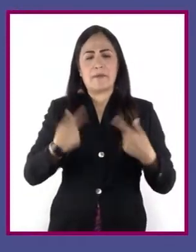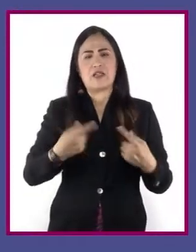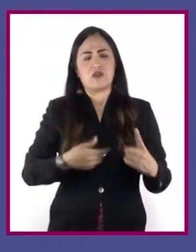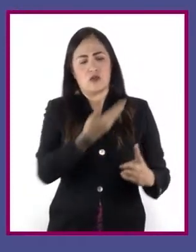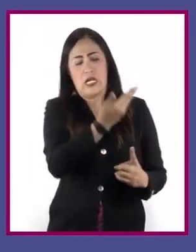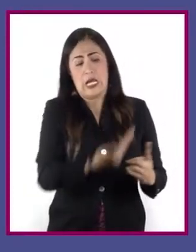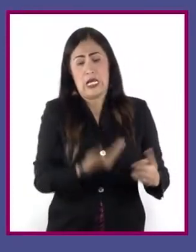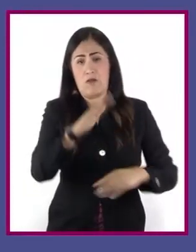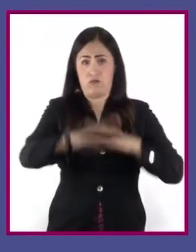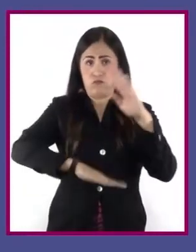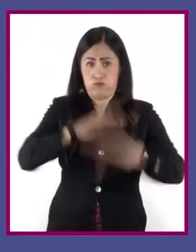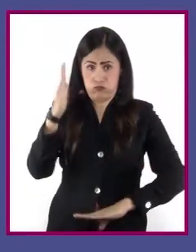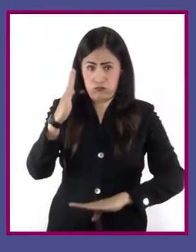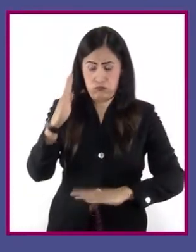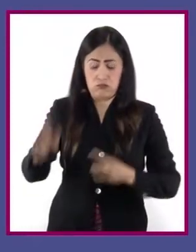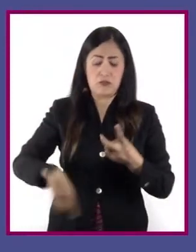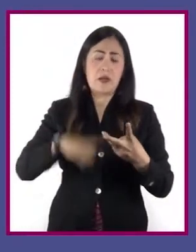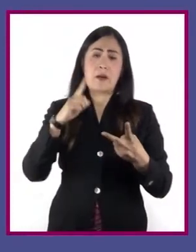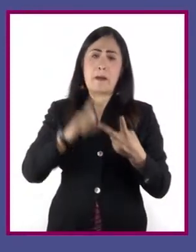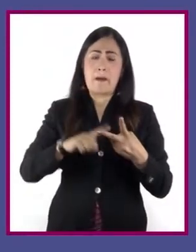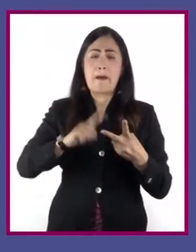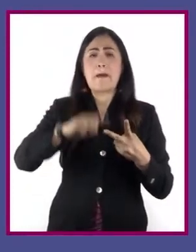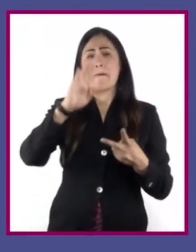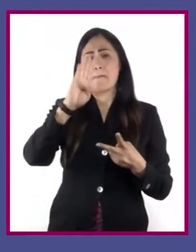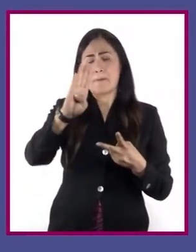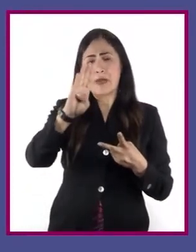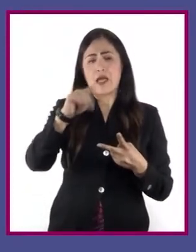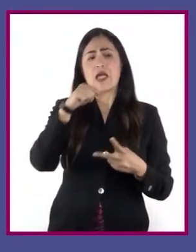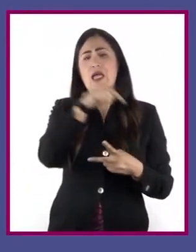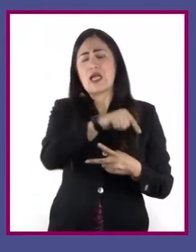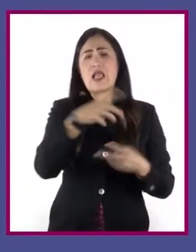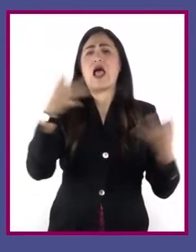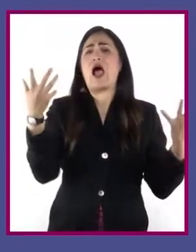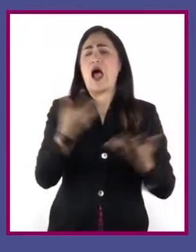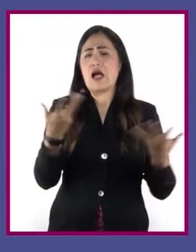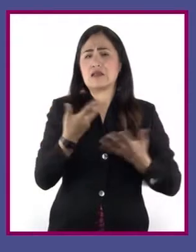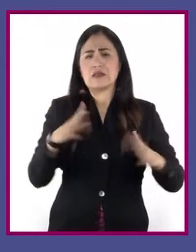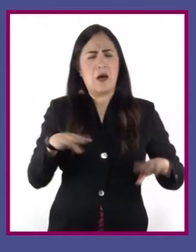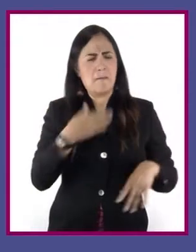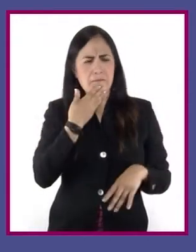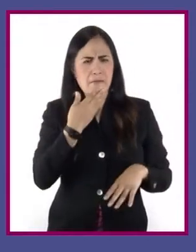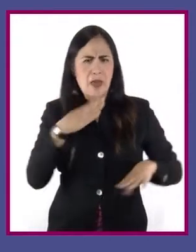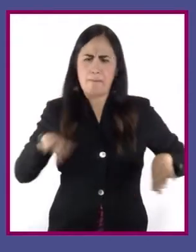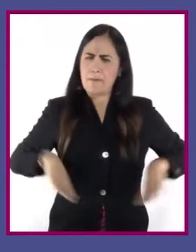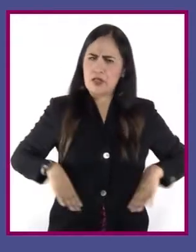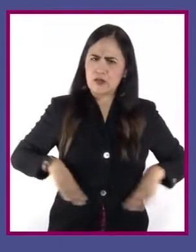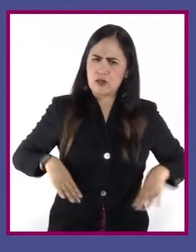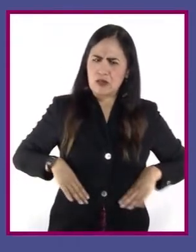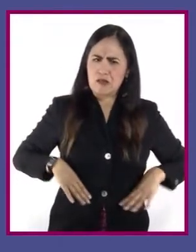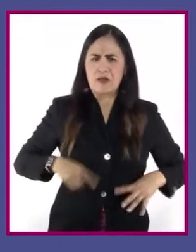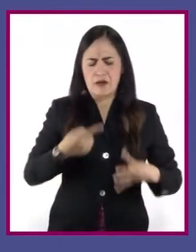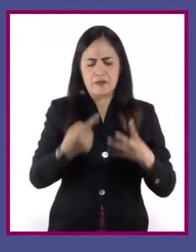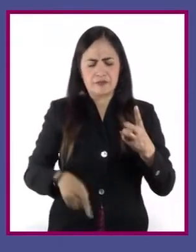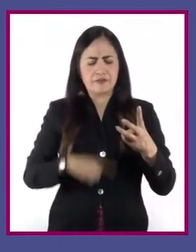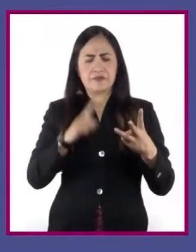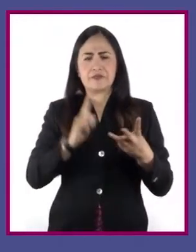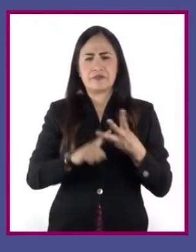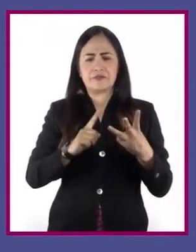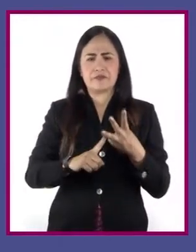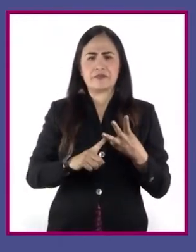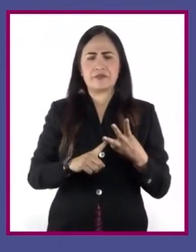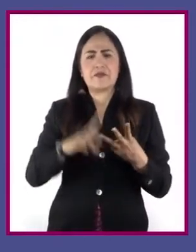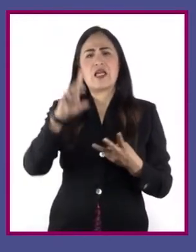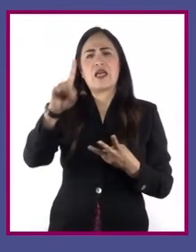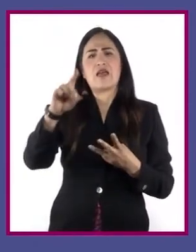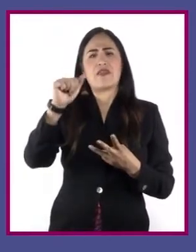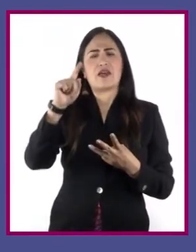tenido. B. Mencionando algo sobresaliente de su personalidad o condición. C. Datos